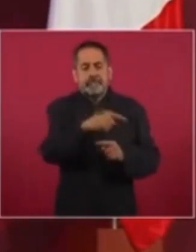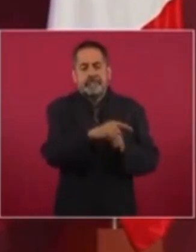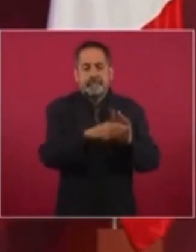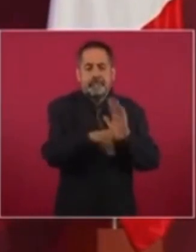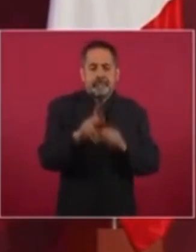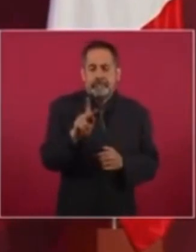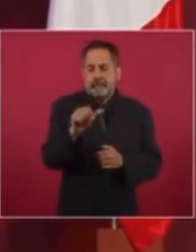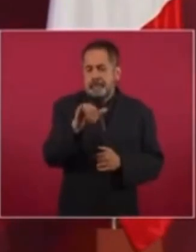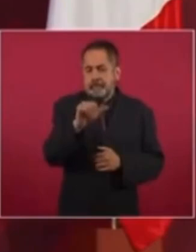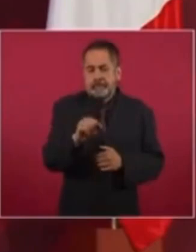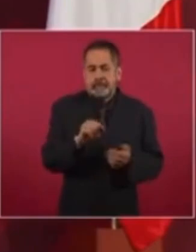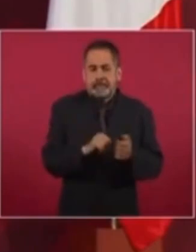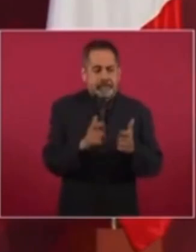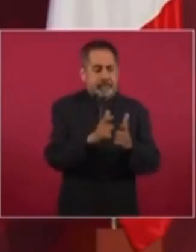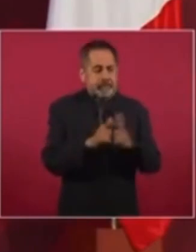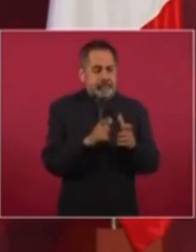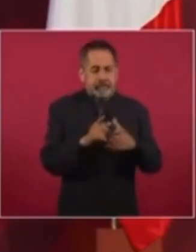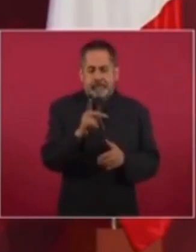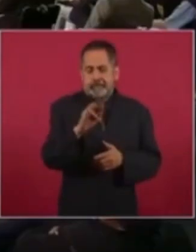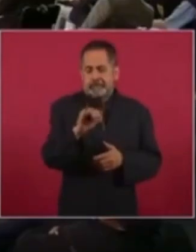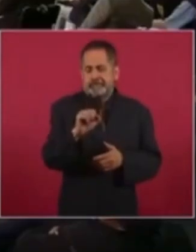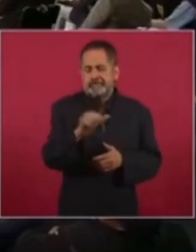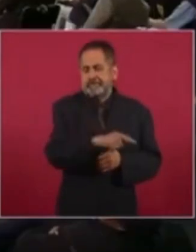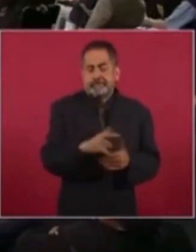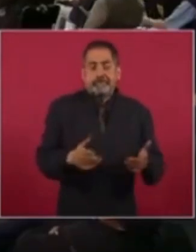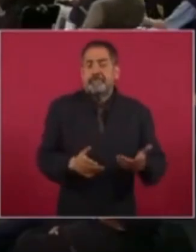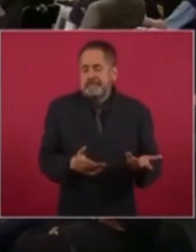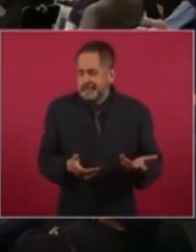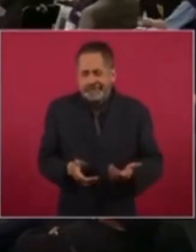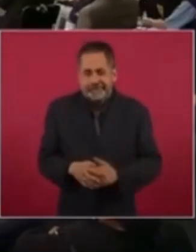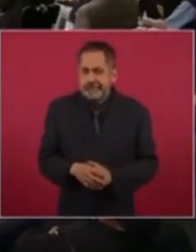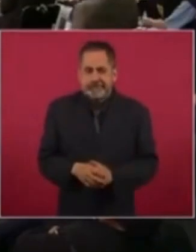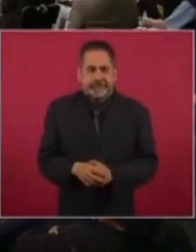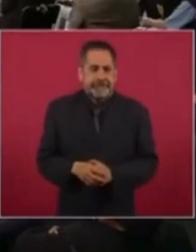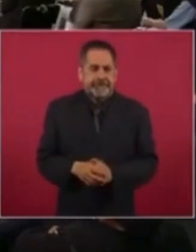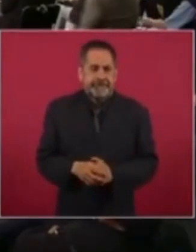López Obrador cuando exhibe el fraude del cual está hablando la jefa de